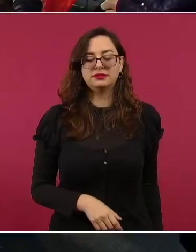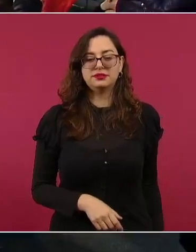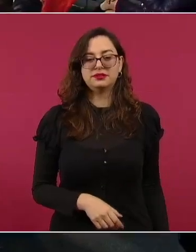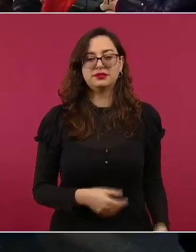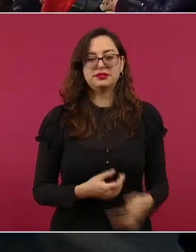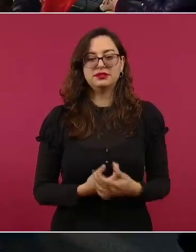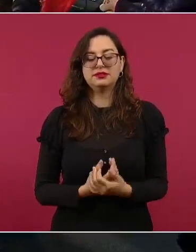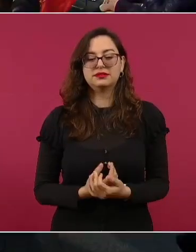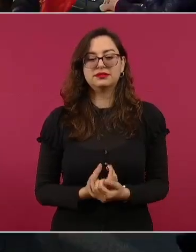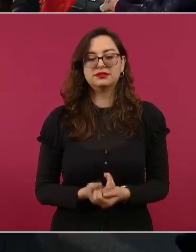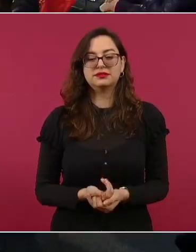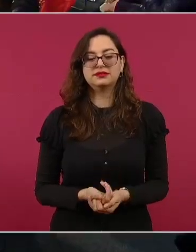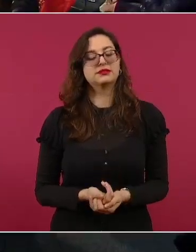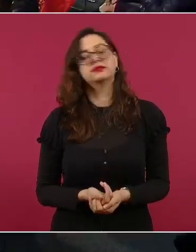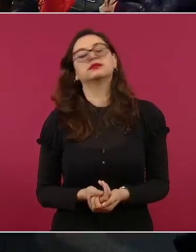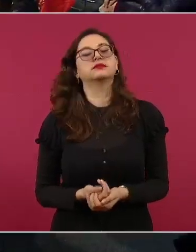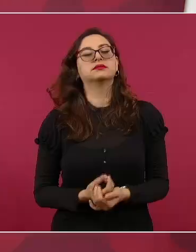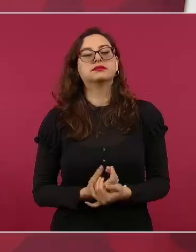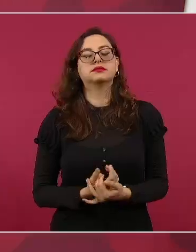Sí,